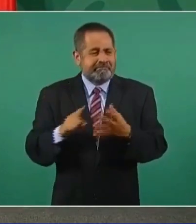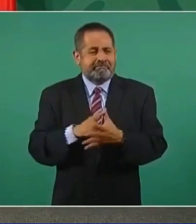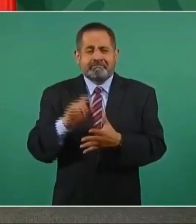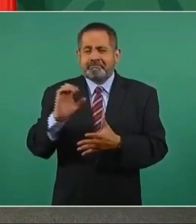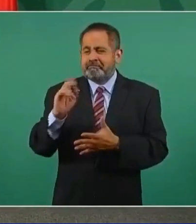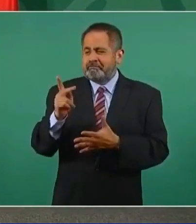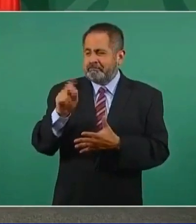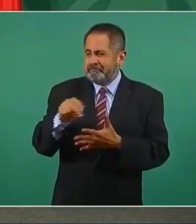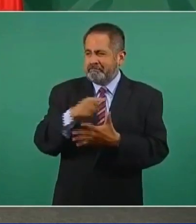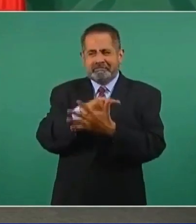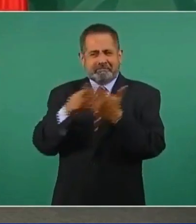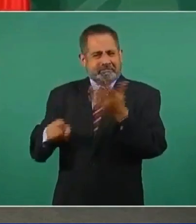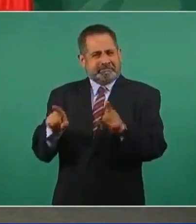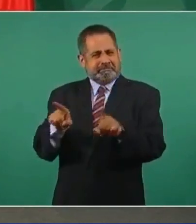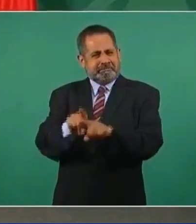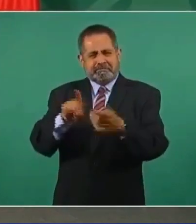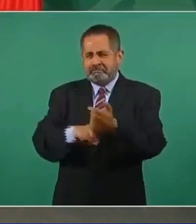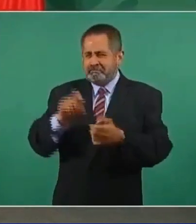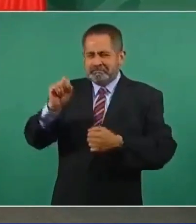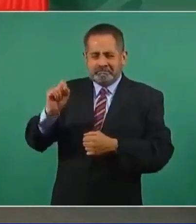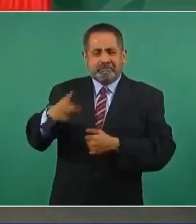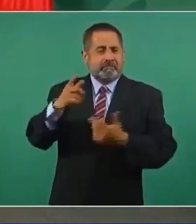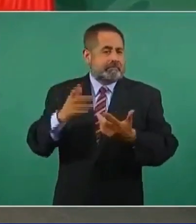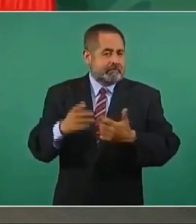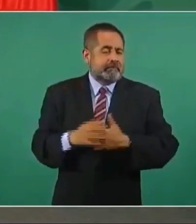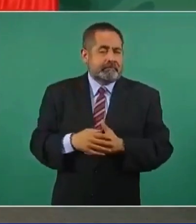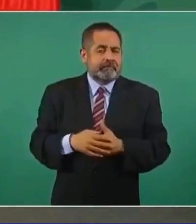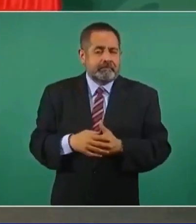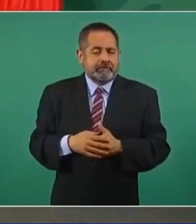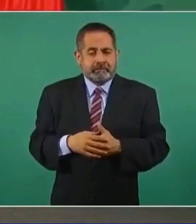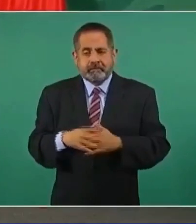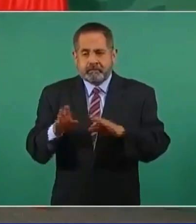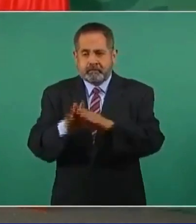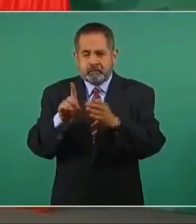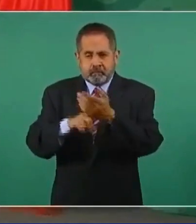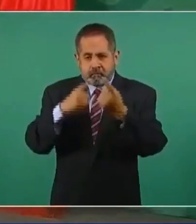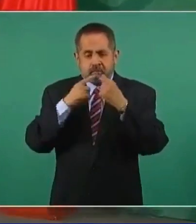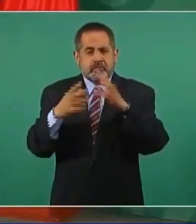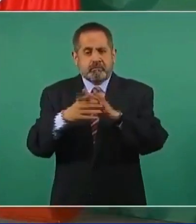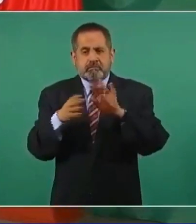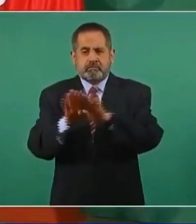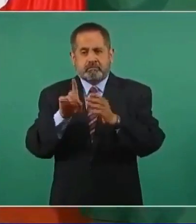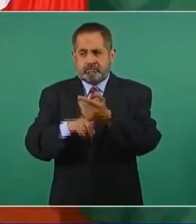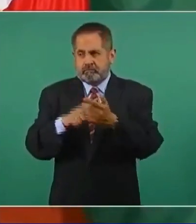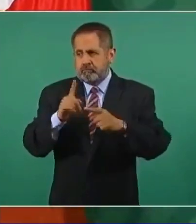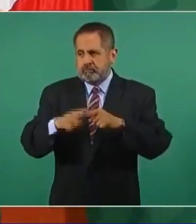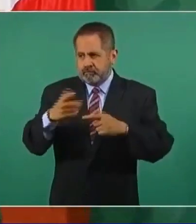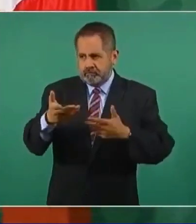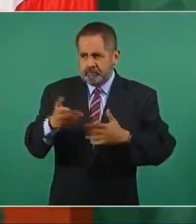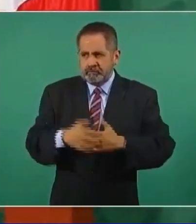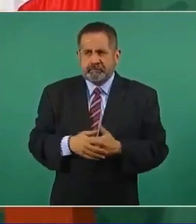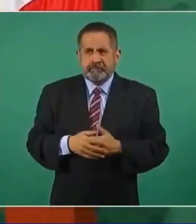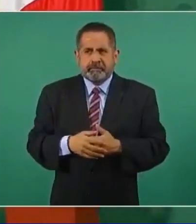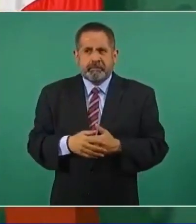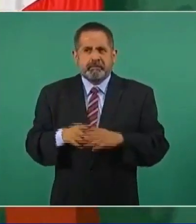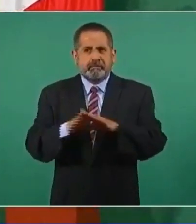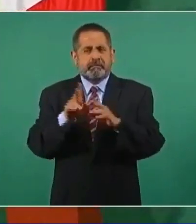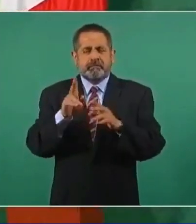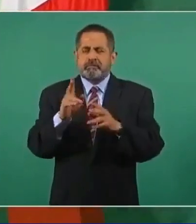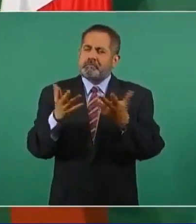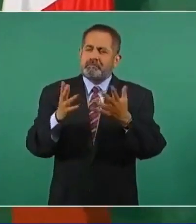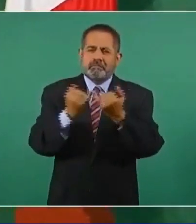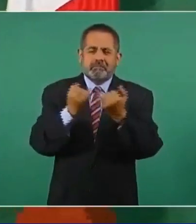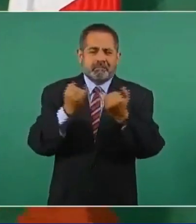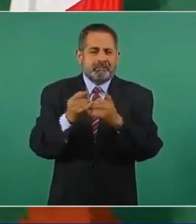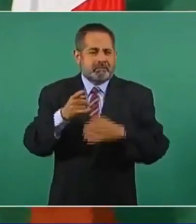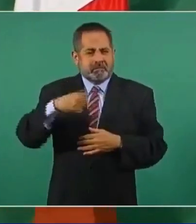Peña. O sea, hay en eso una especie